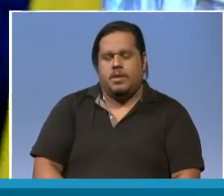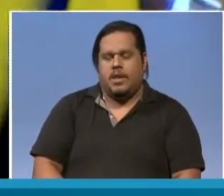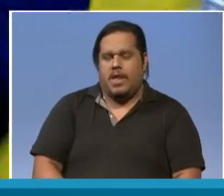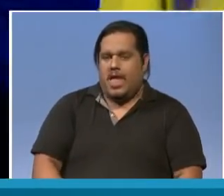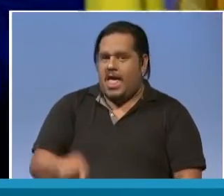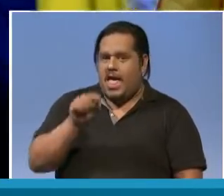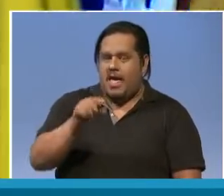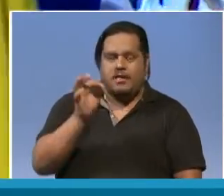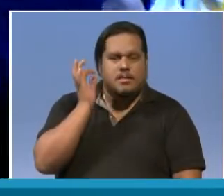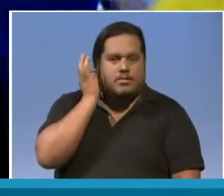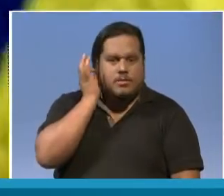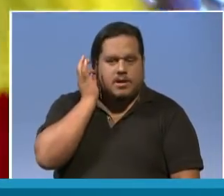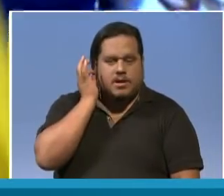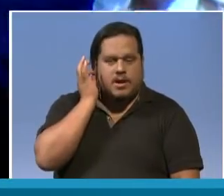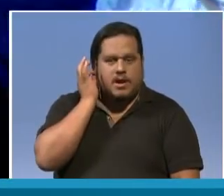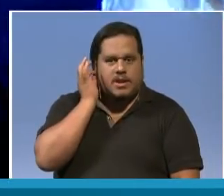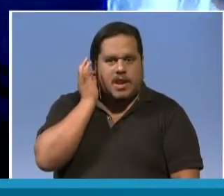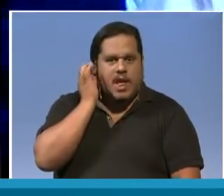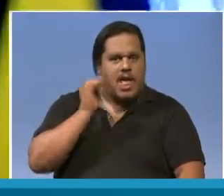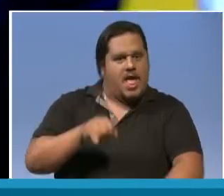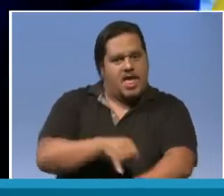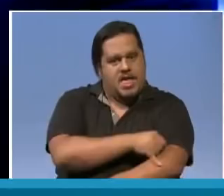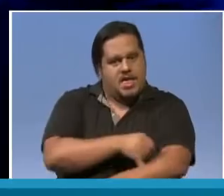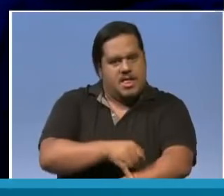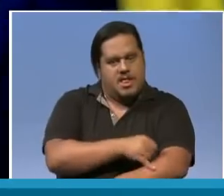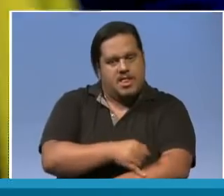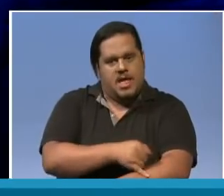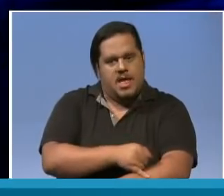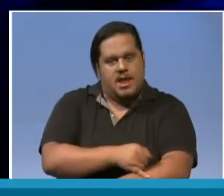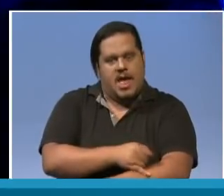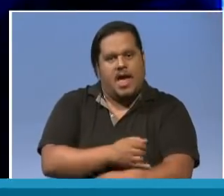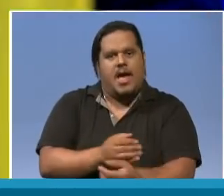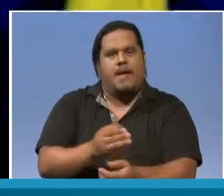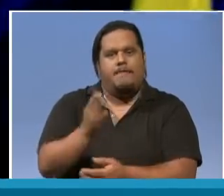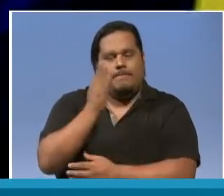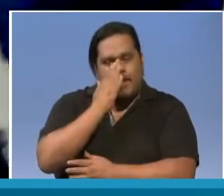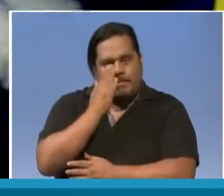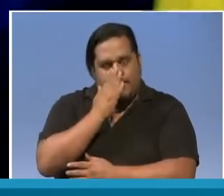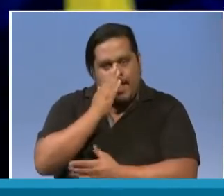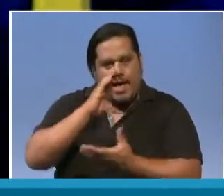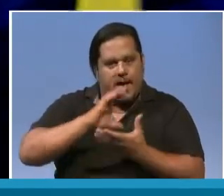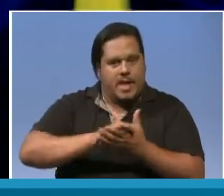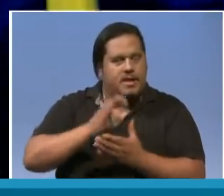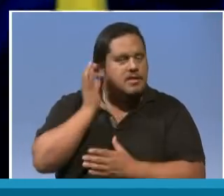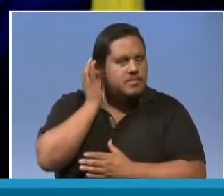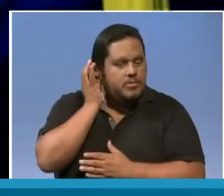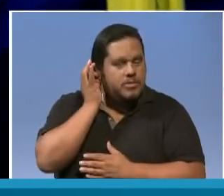Y esa mujer, arquitecta, mamá, esposa,